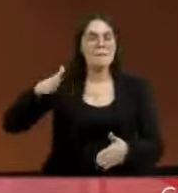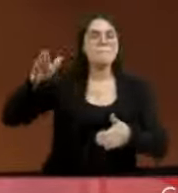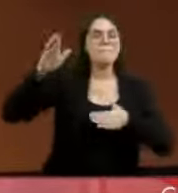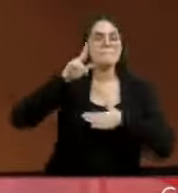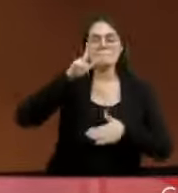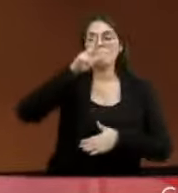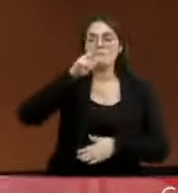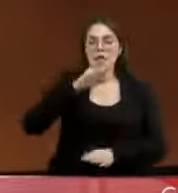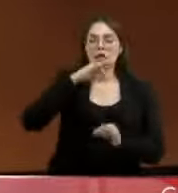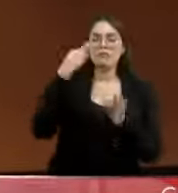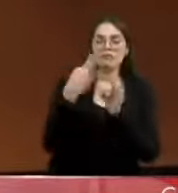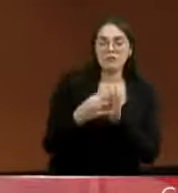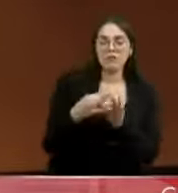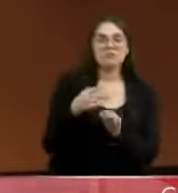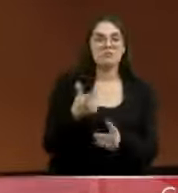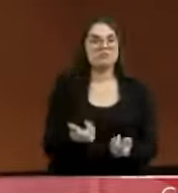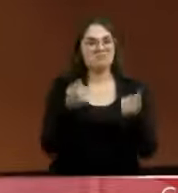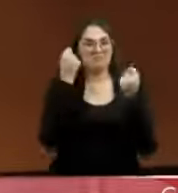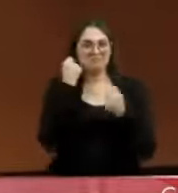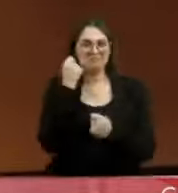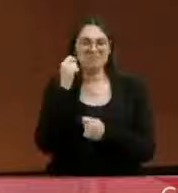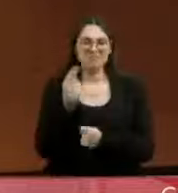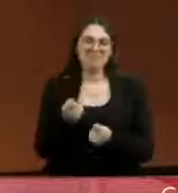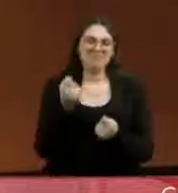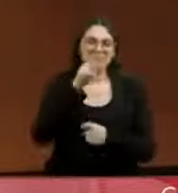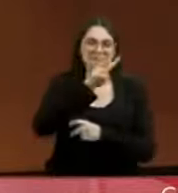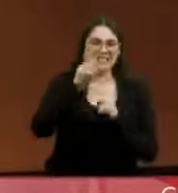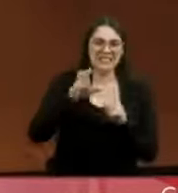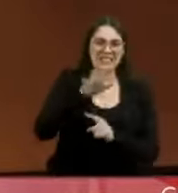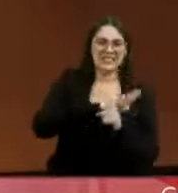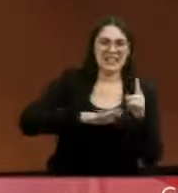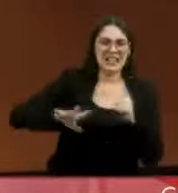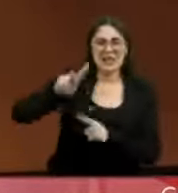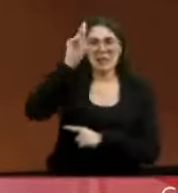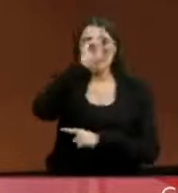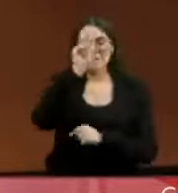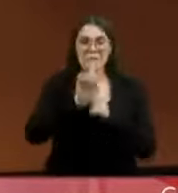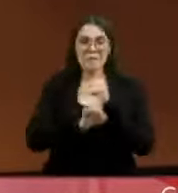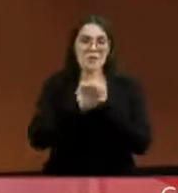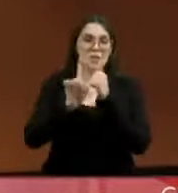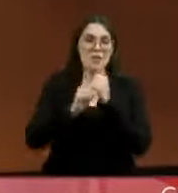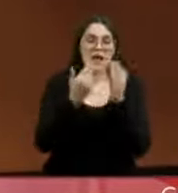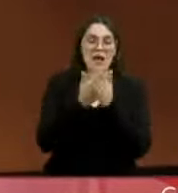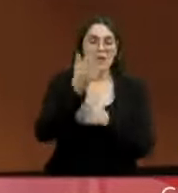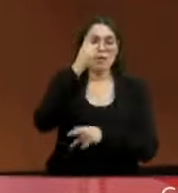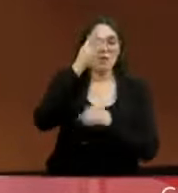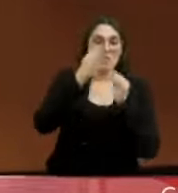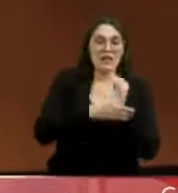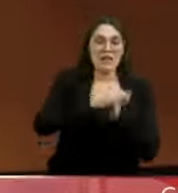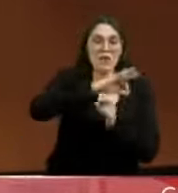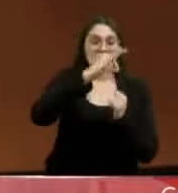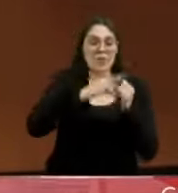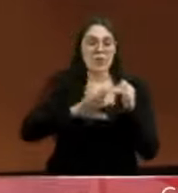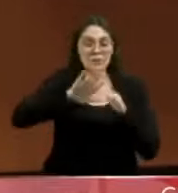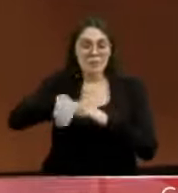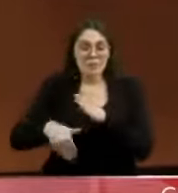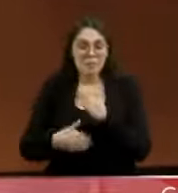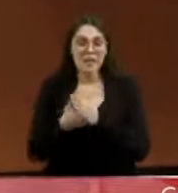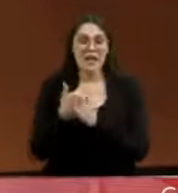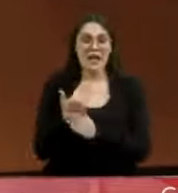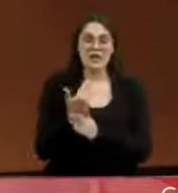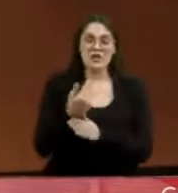una sesión tormentosa, por decirlo suave, finalmente en la madrugada